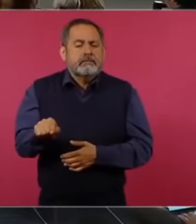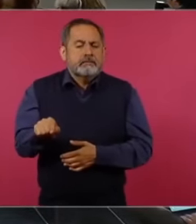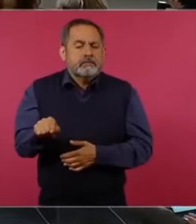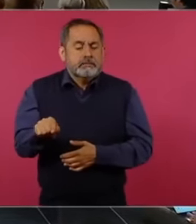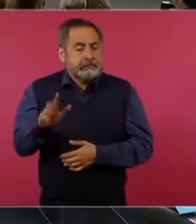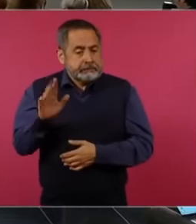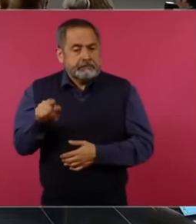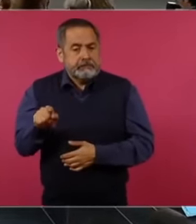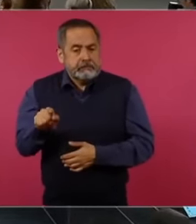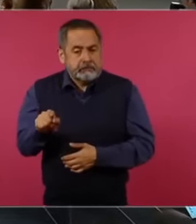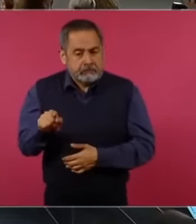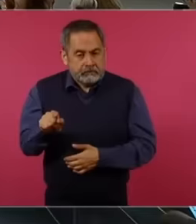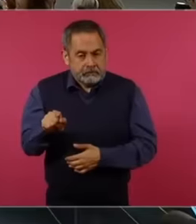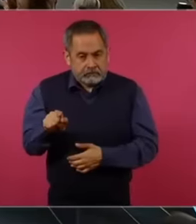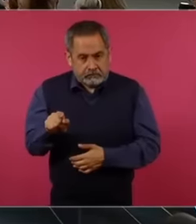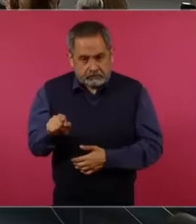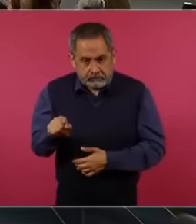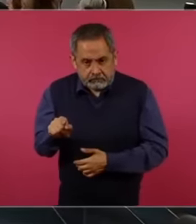Entonces